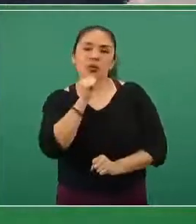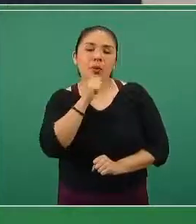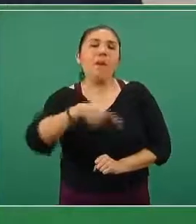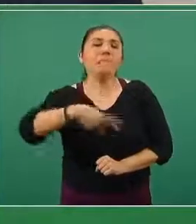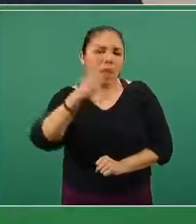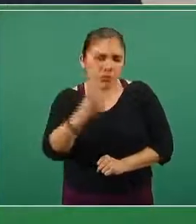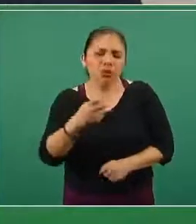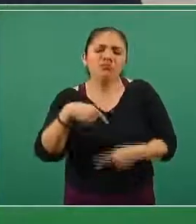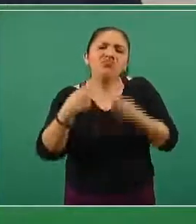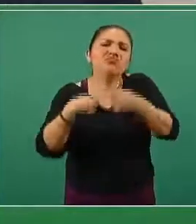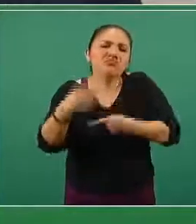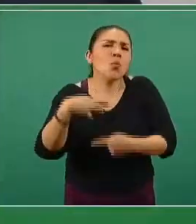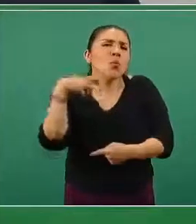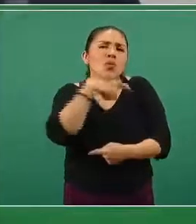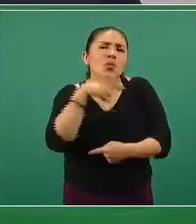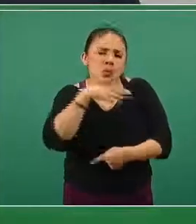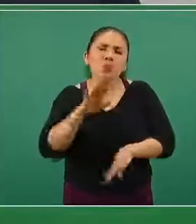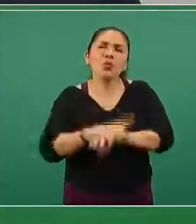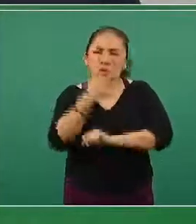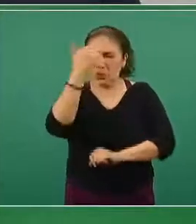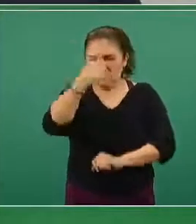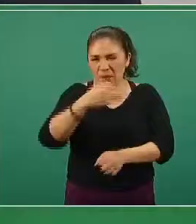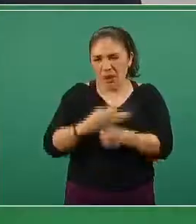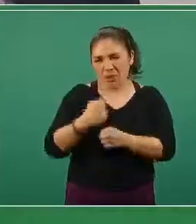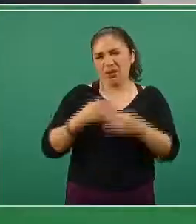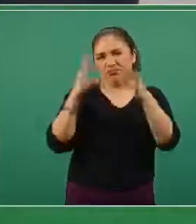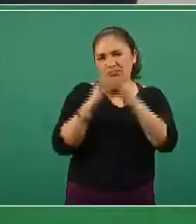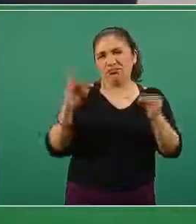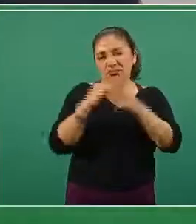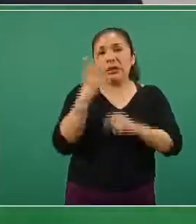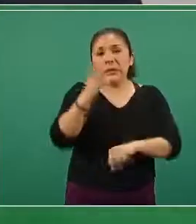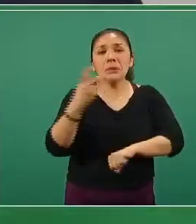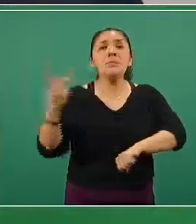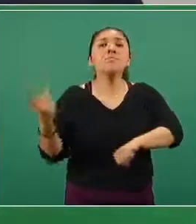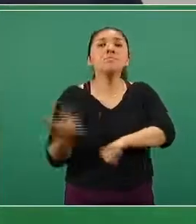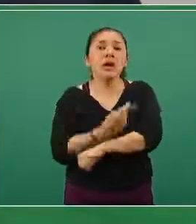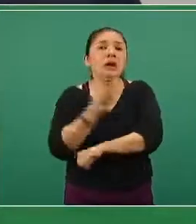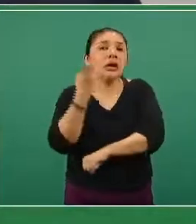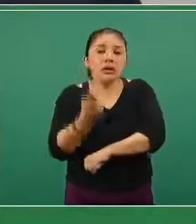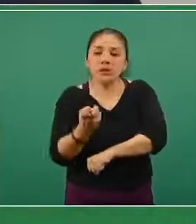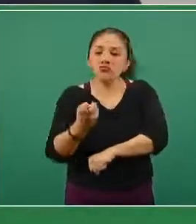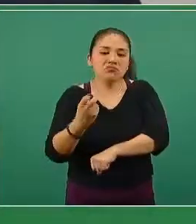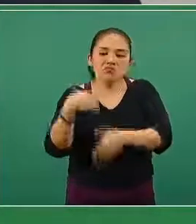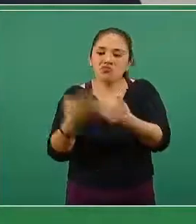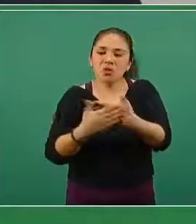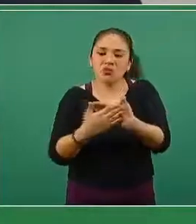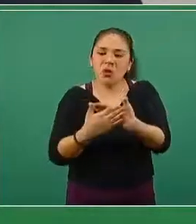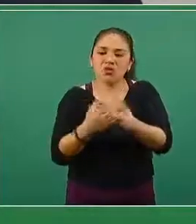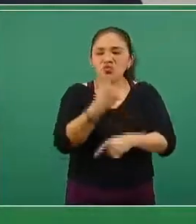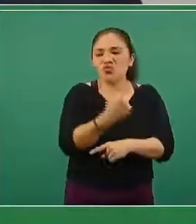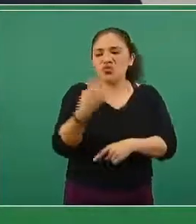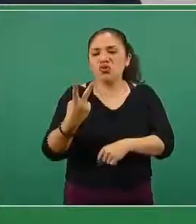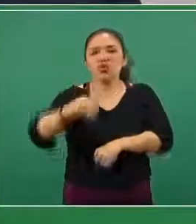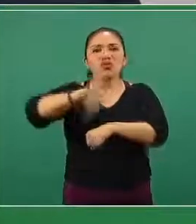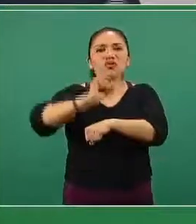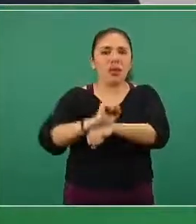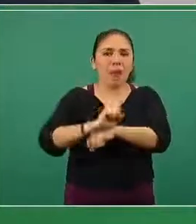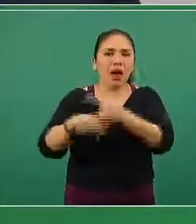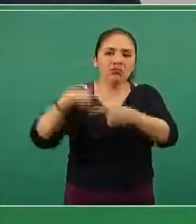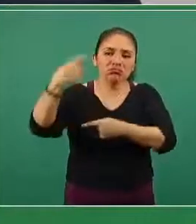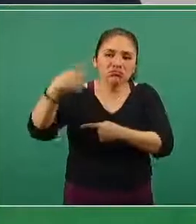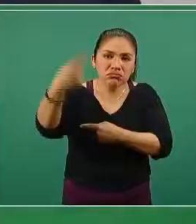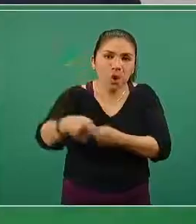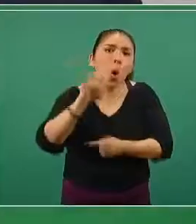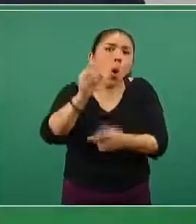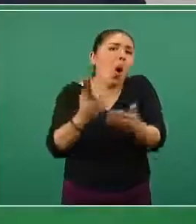muy pronto, porque como ya sabemos, lo que acabo de comentar va a suceder ya en las siguientes próximas 2 semanas, si no